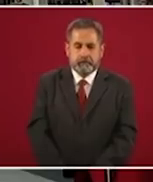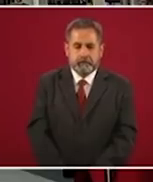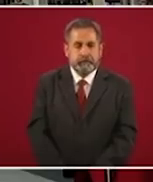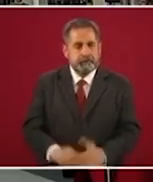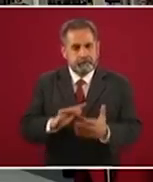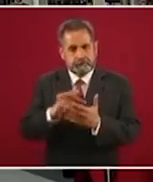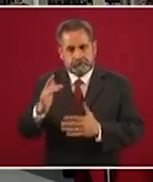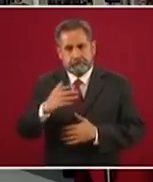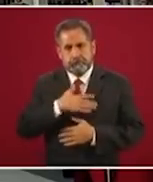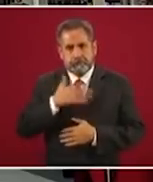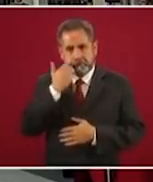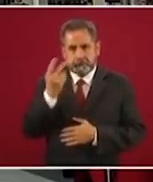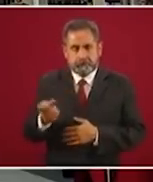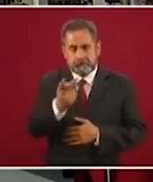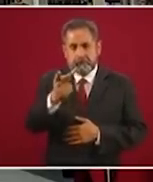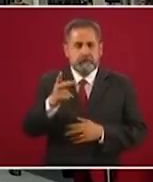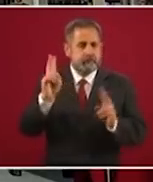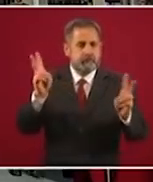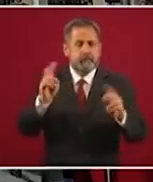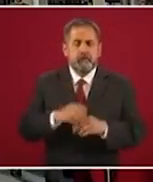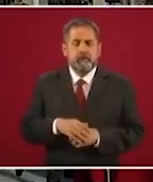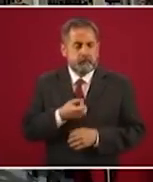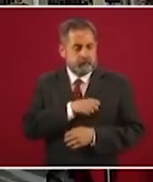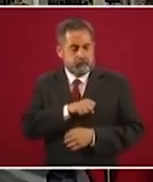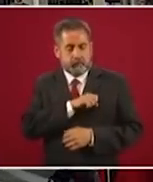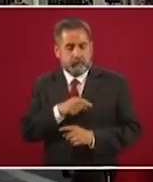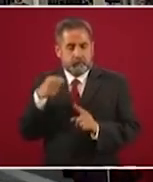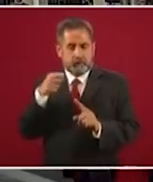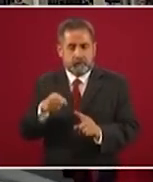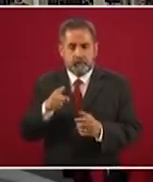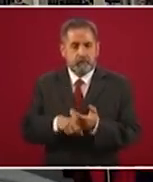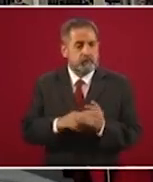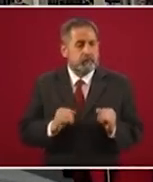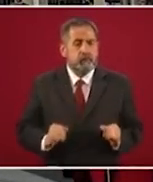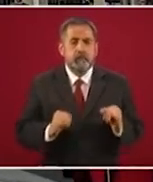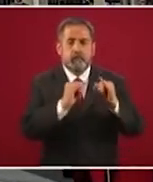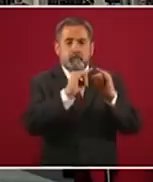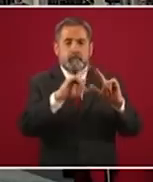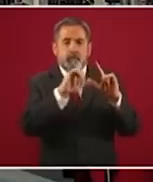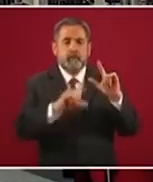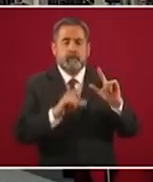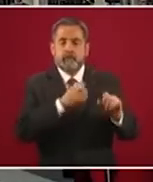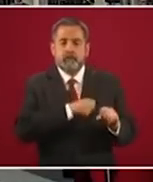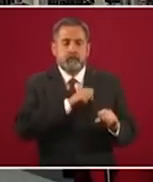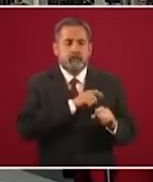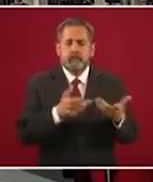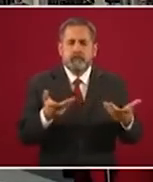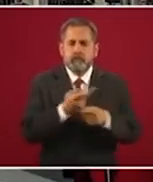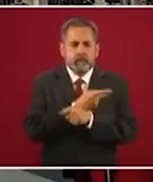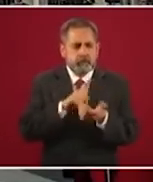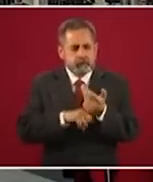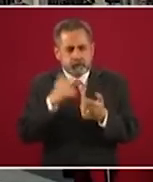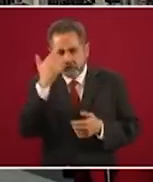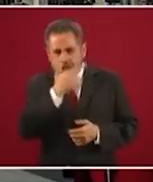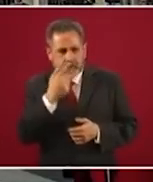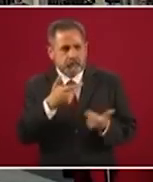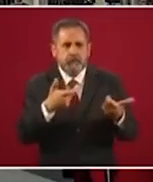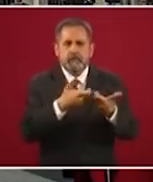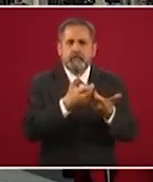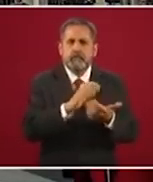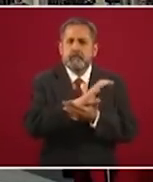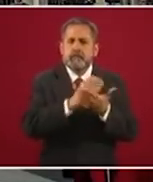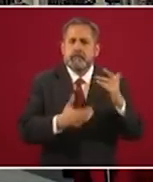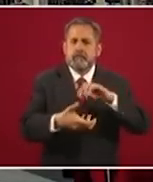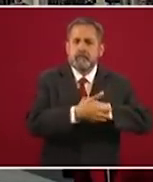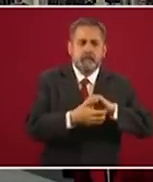Gracias. Yo le quiero preguntar sobre el tema de salud, específicamente con los institutos nacionales de salud. ¿Cómo va la revisión de los convenios que tienen con